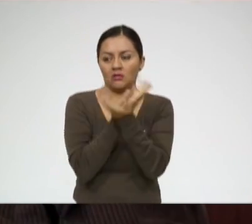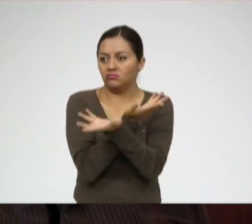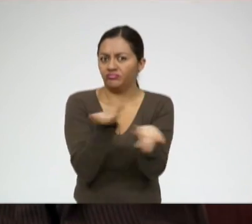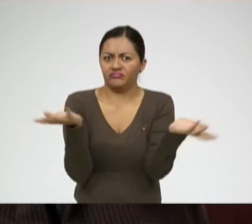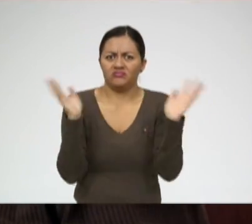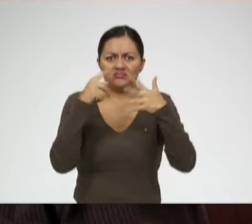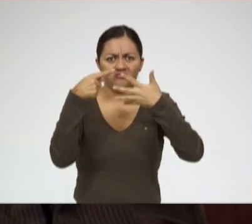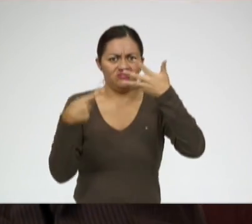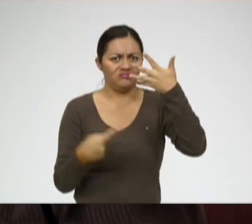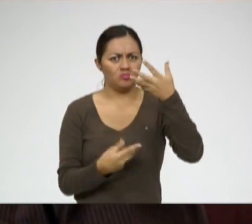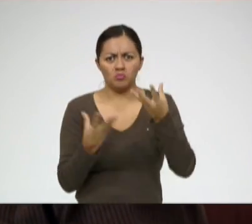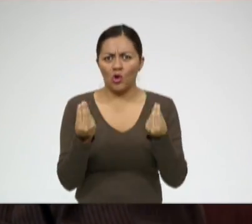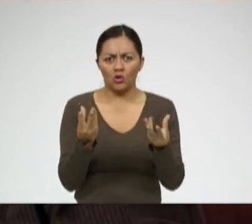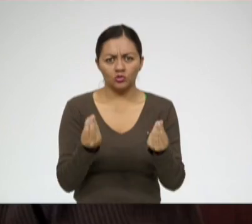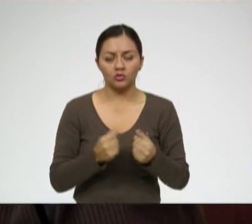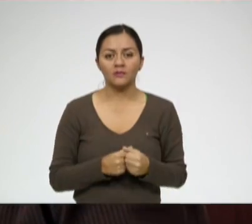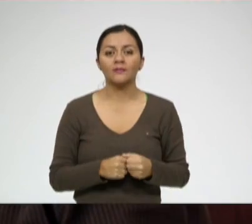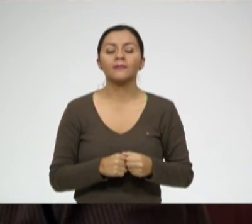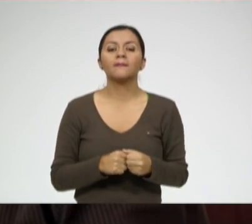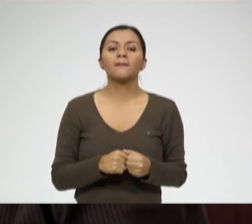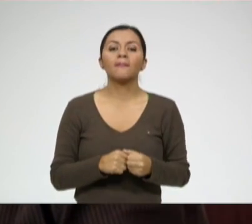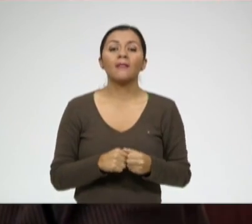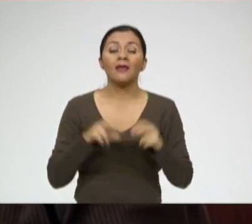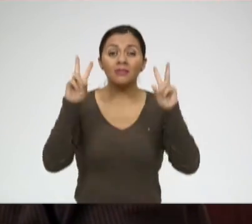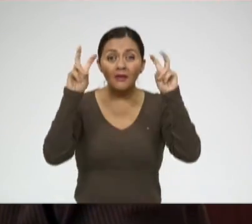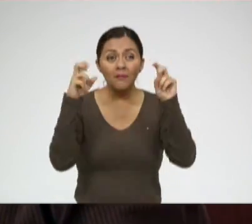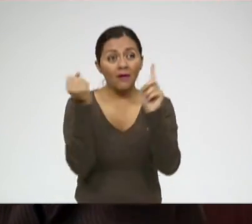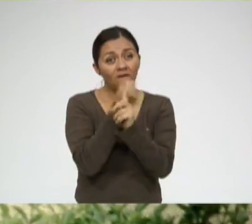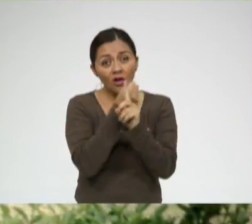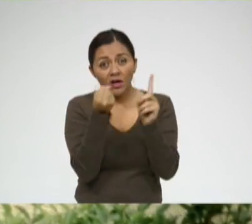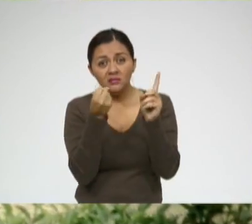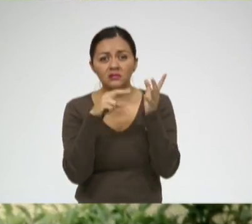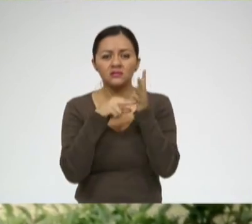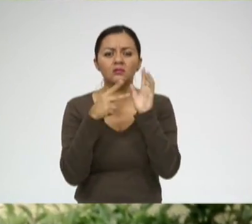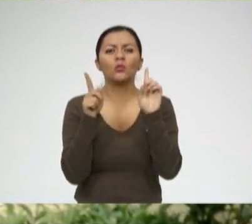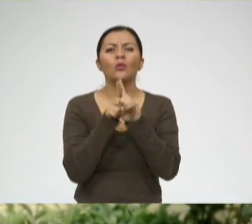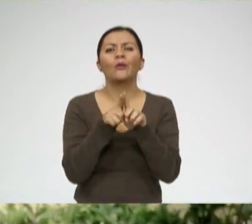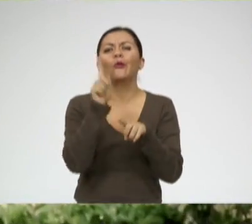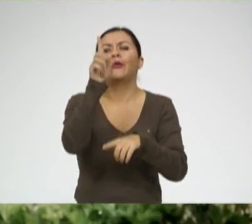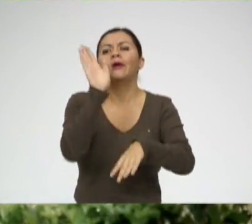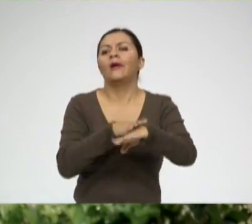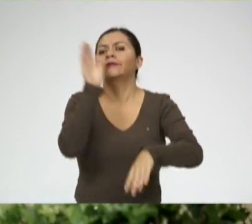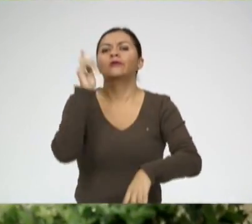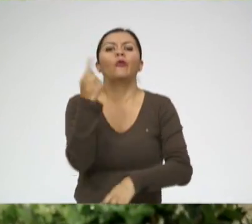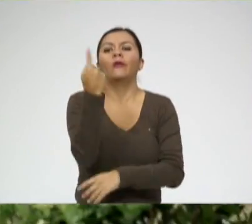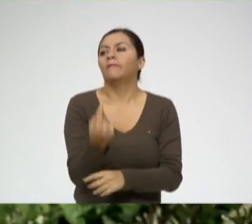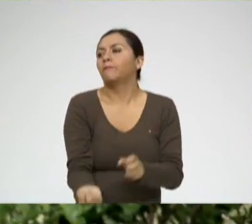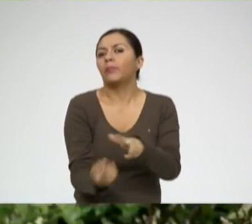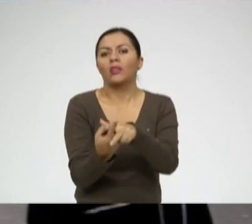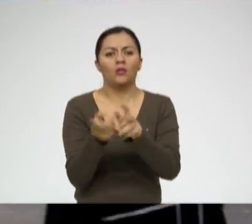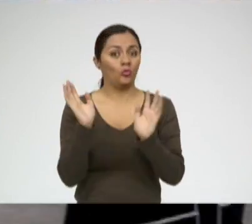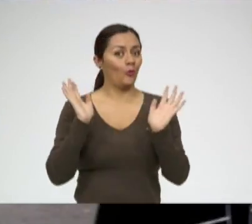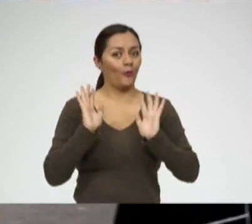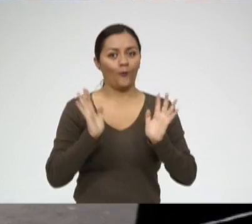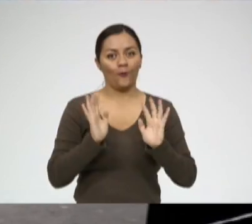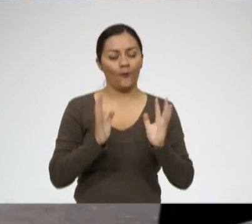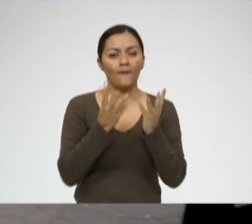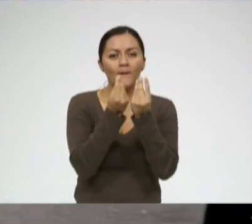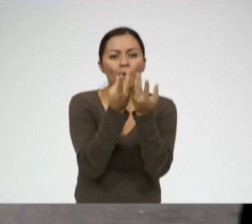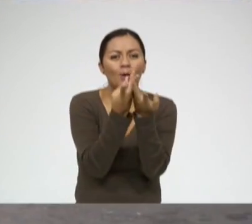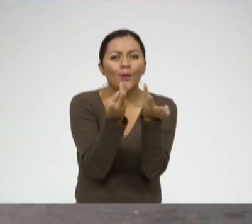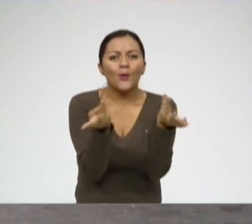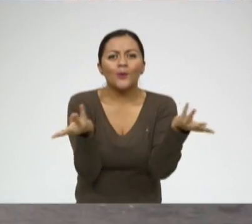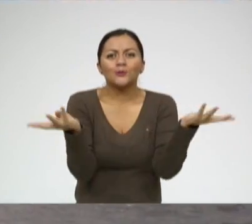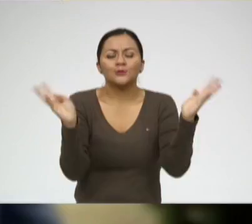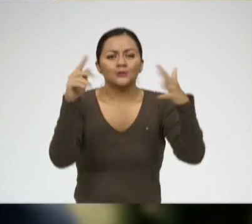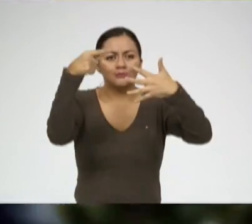violencia no es el producto o la consecuencia de una sola causa, además. Hay muchas